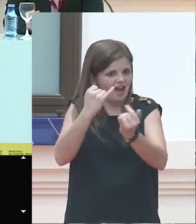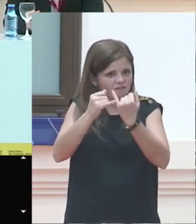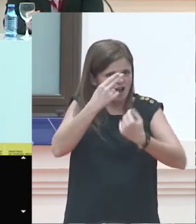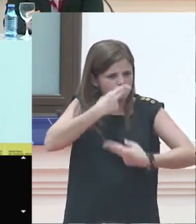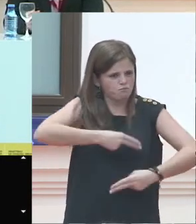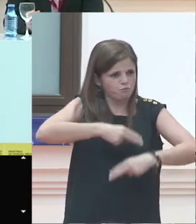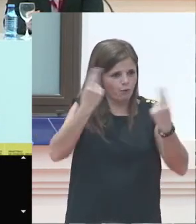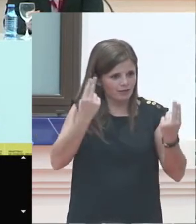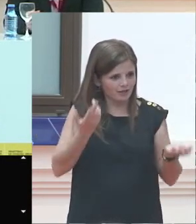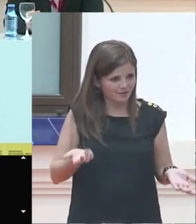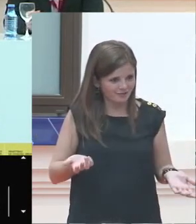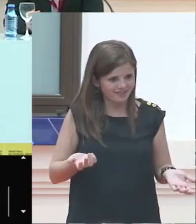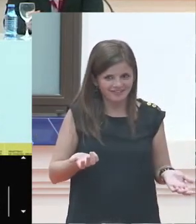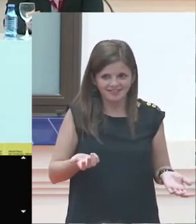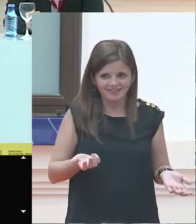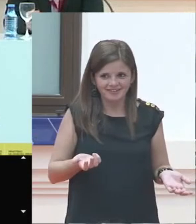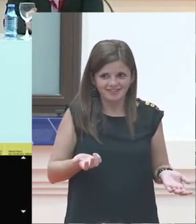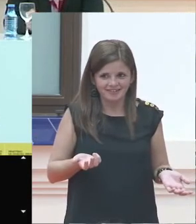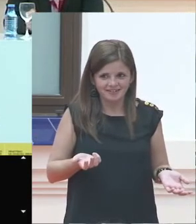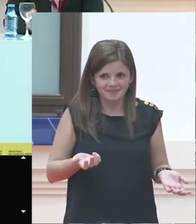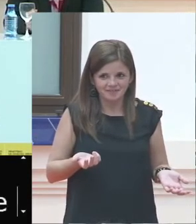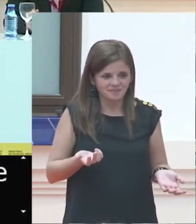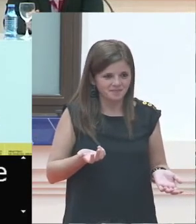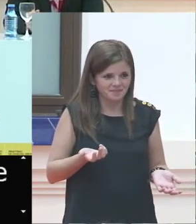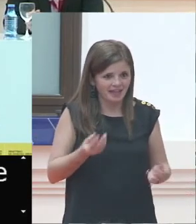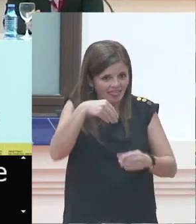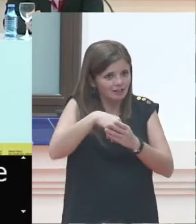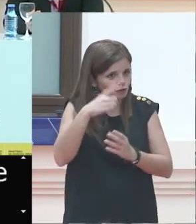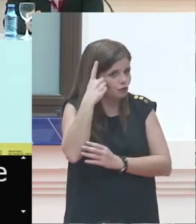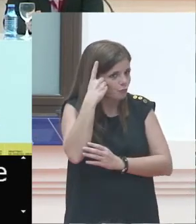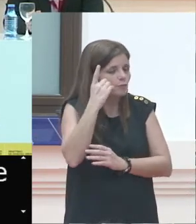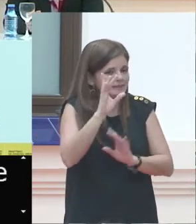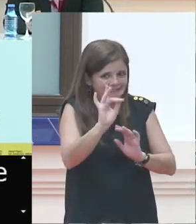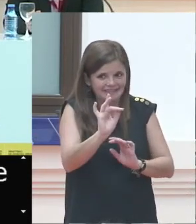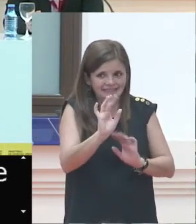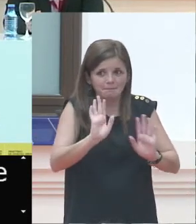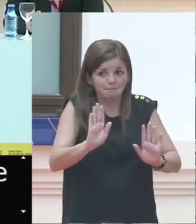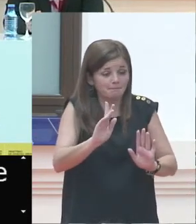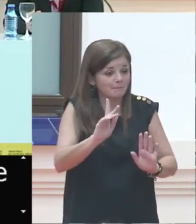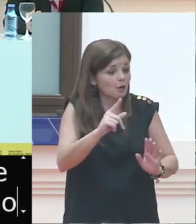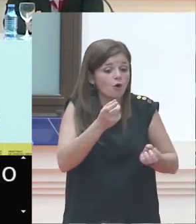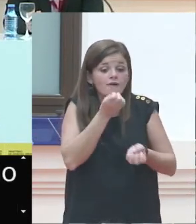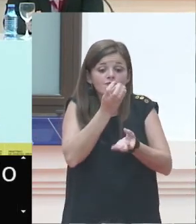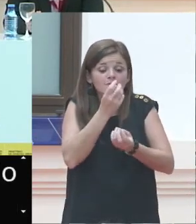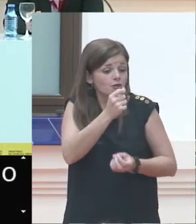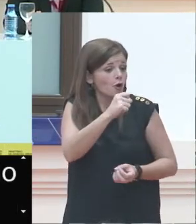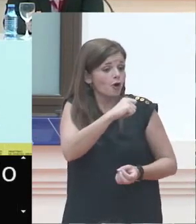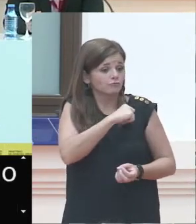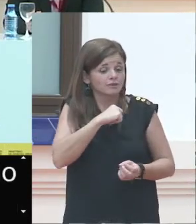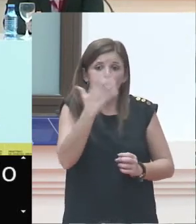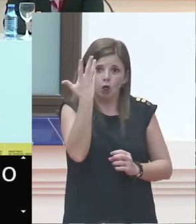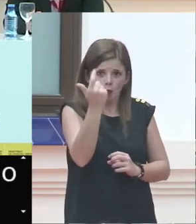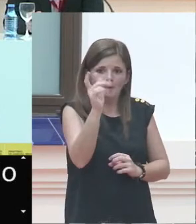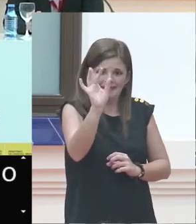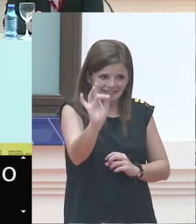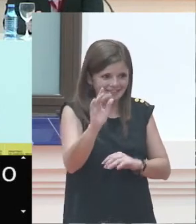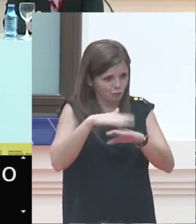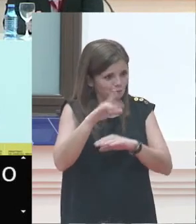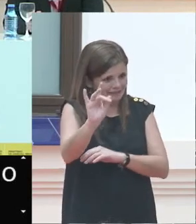robó el teléfono, porque a fin de cuentas, al final toda esa información es privada del que robó el